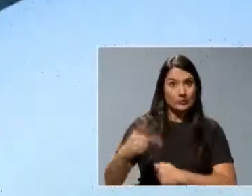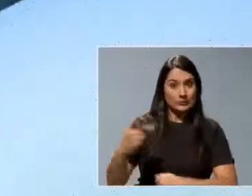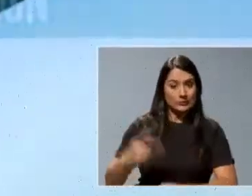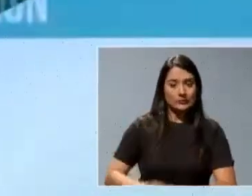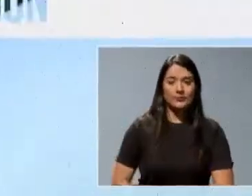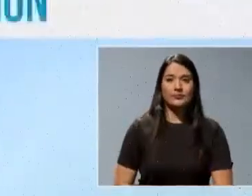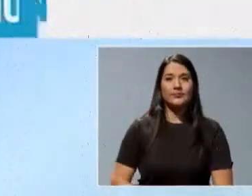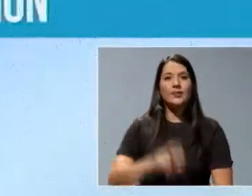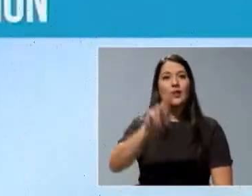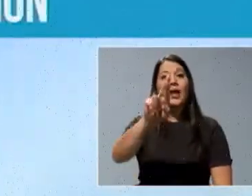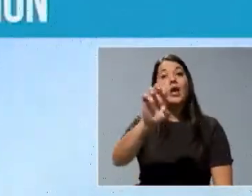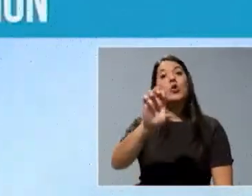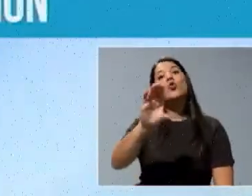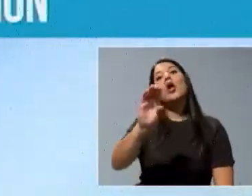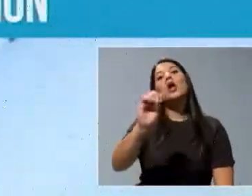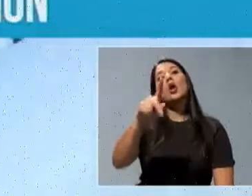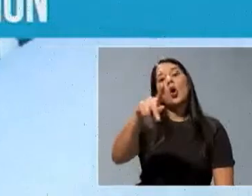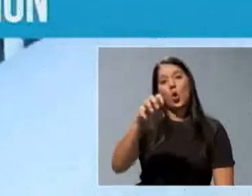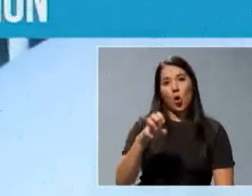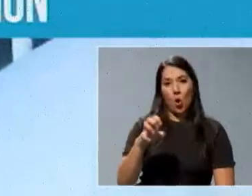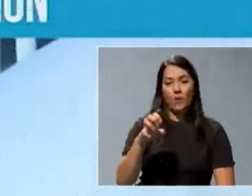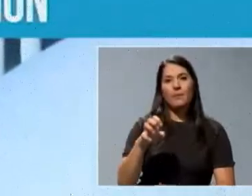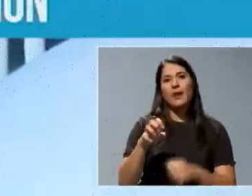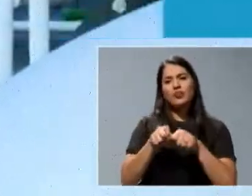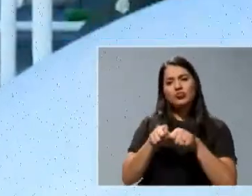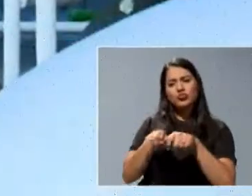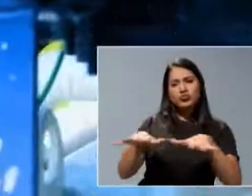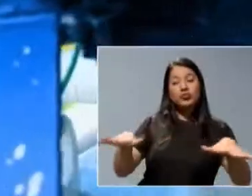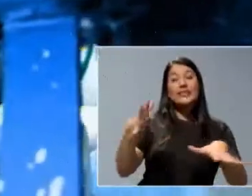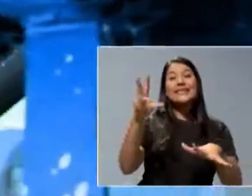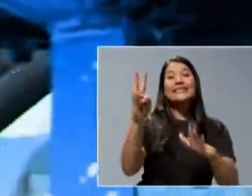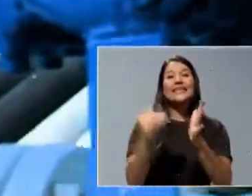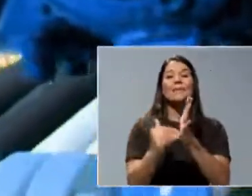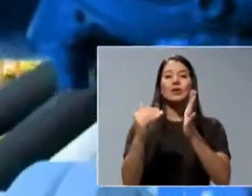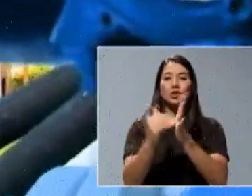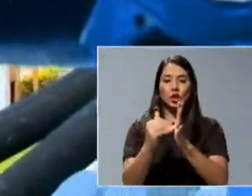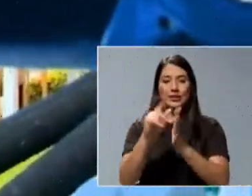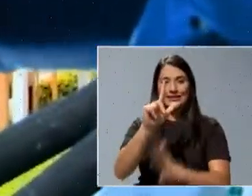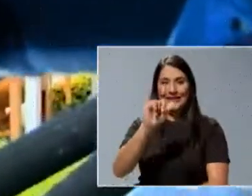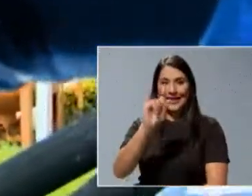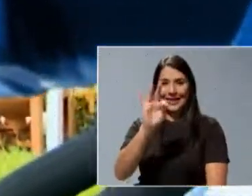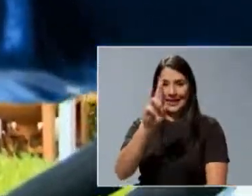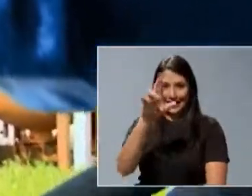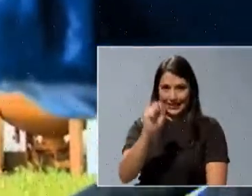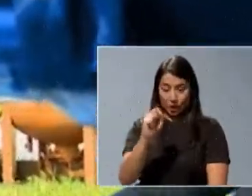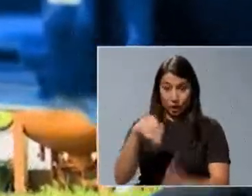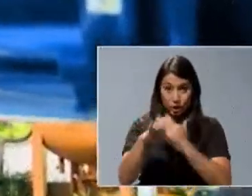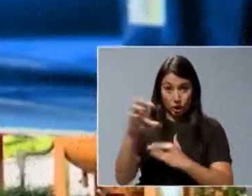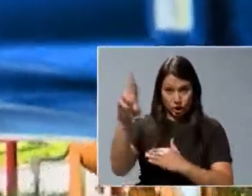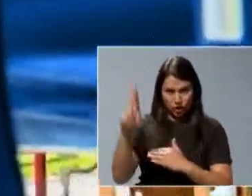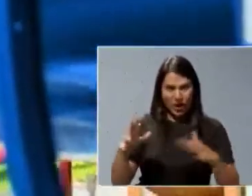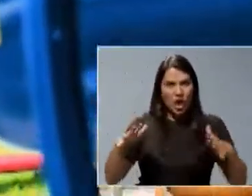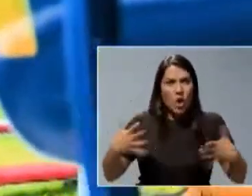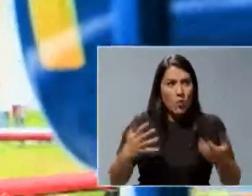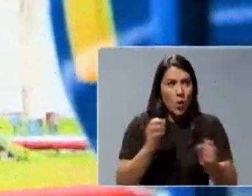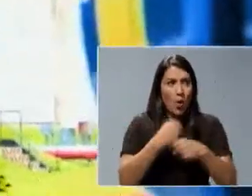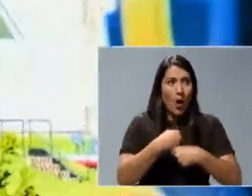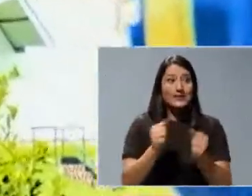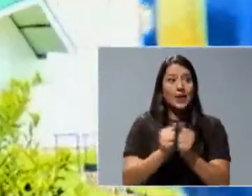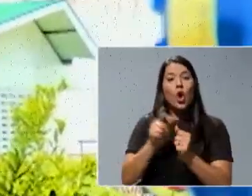Recope distribuye 17 millones de litros de combustible en todo el país. ¿Cómo lo hace? Con estas tuberías. El poliducto que inicia aquí